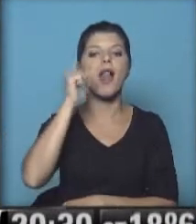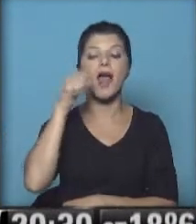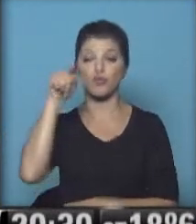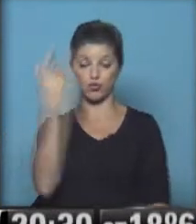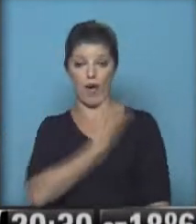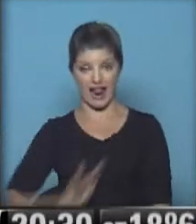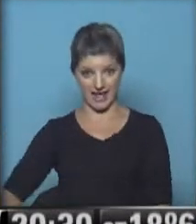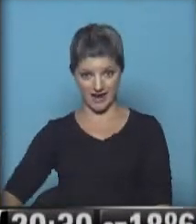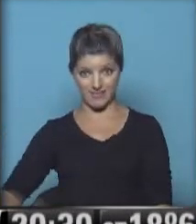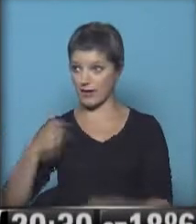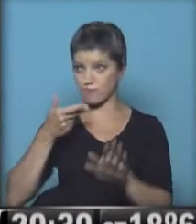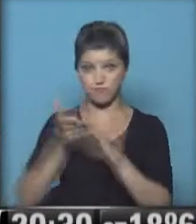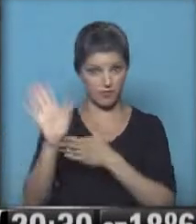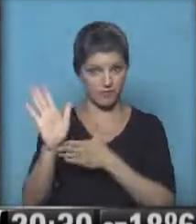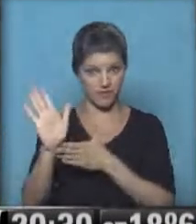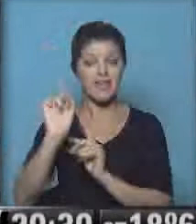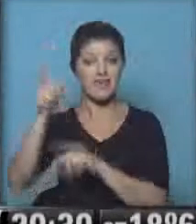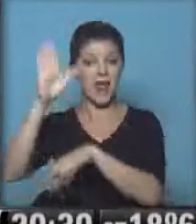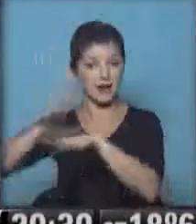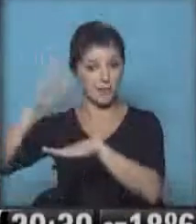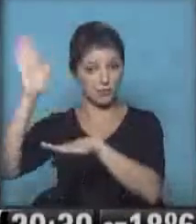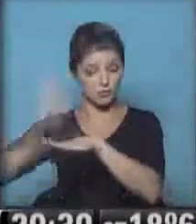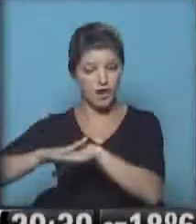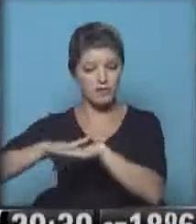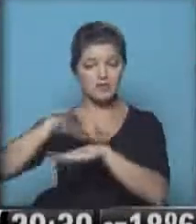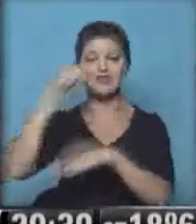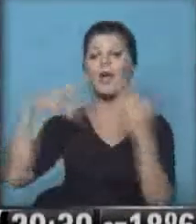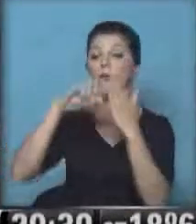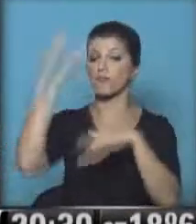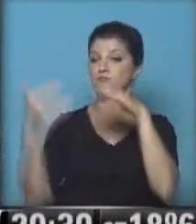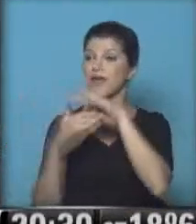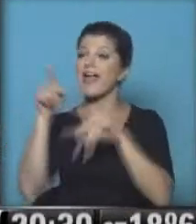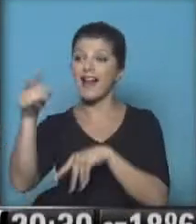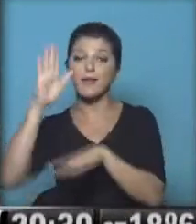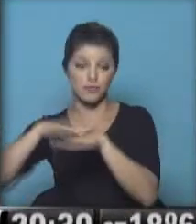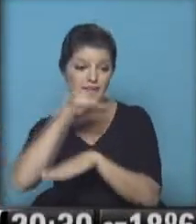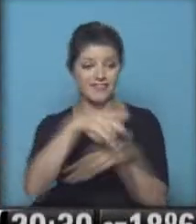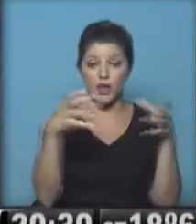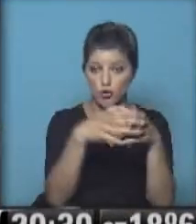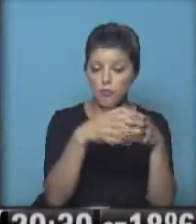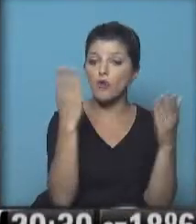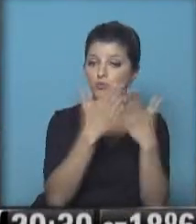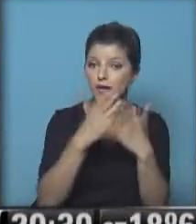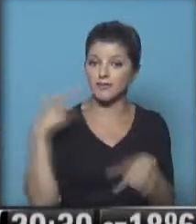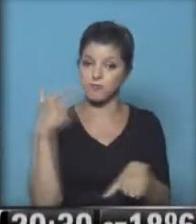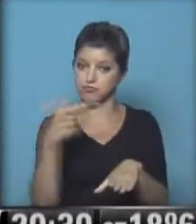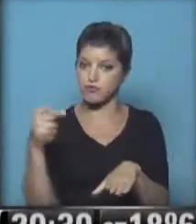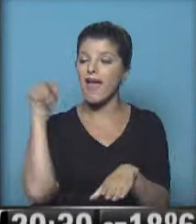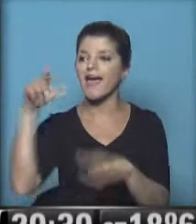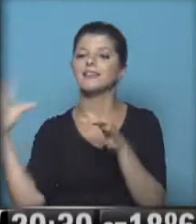justicia, José Luis Abarca, y acusado por la Procuraduría General de ordenar el ataque a los estudiantes, está ligado a la